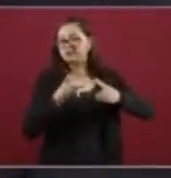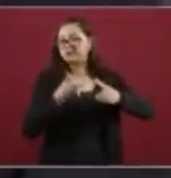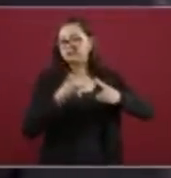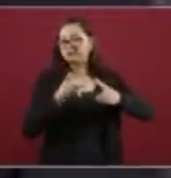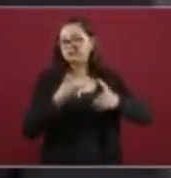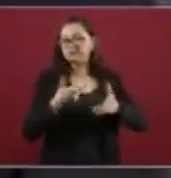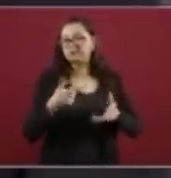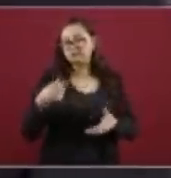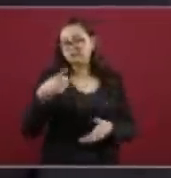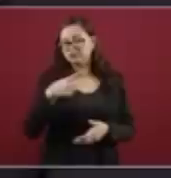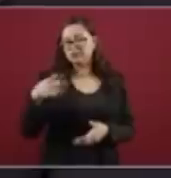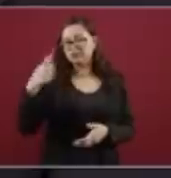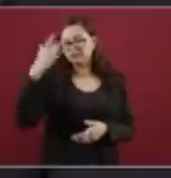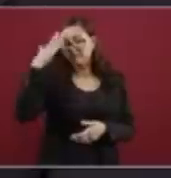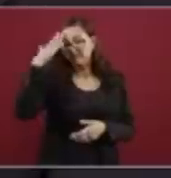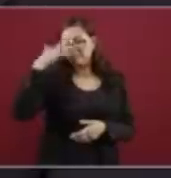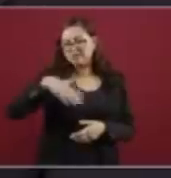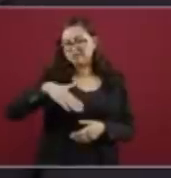conoce como